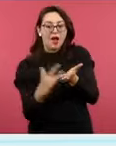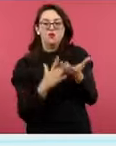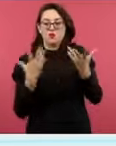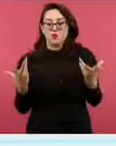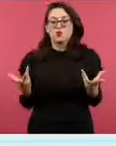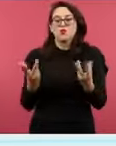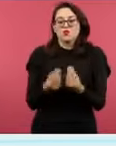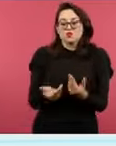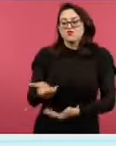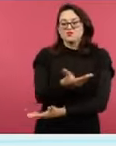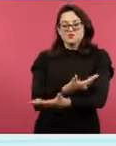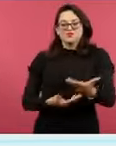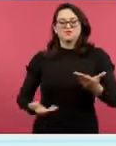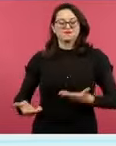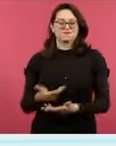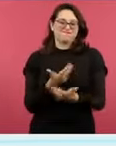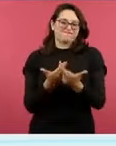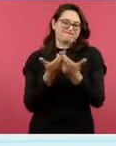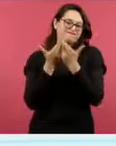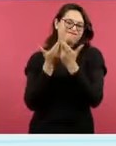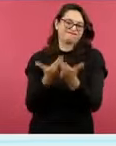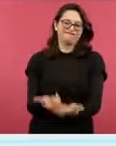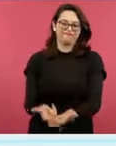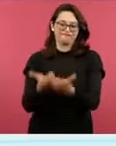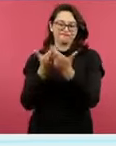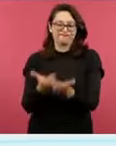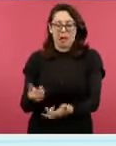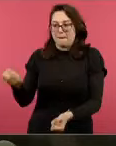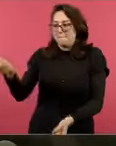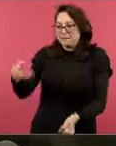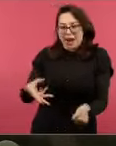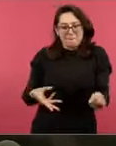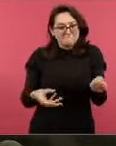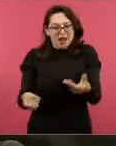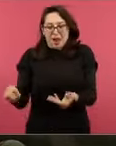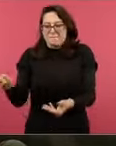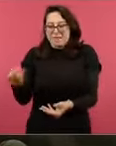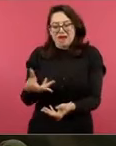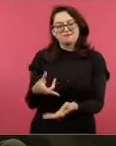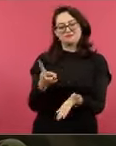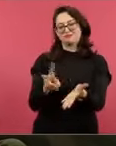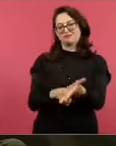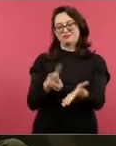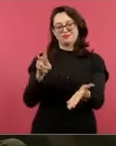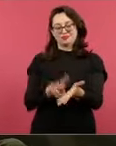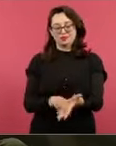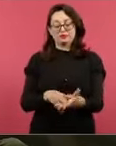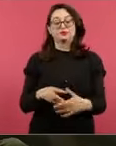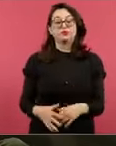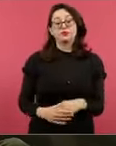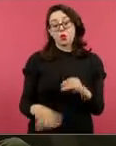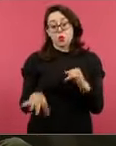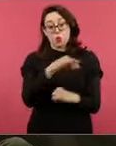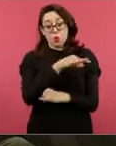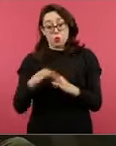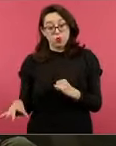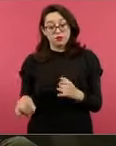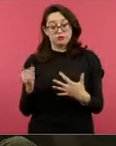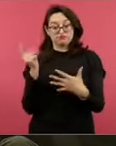colectivo se va a nutrir de todos los saberes de todos. El momento número 5 se